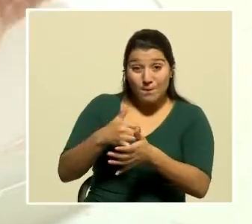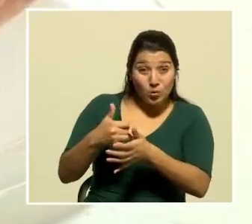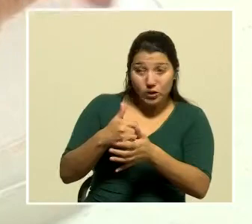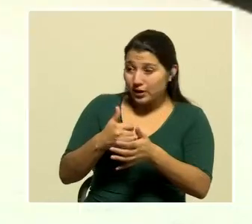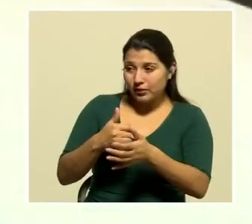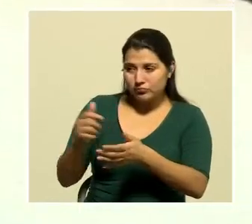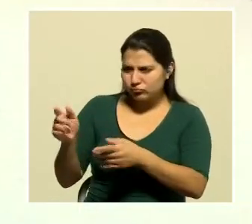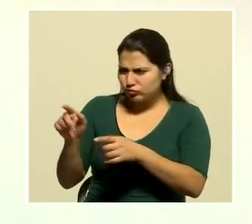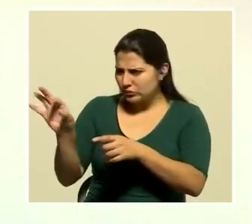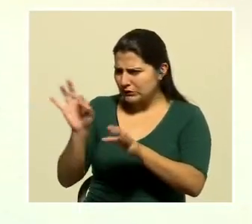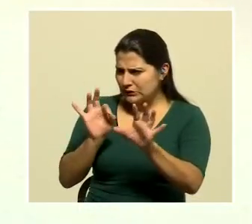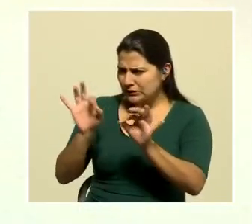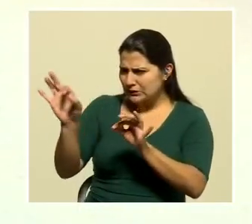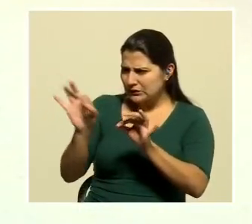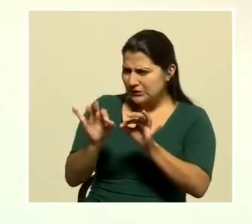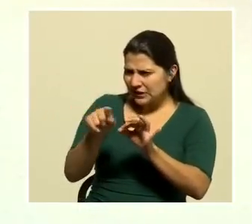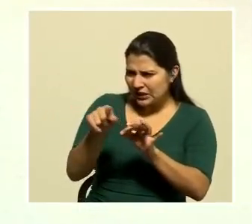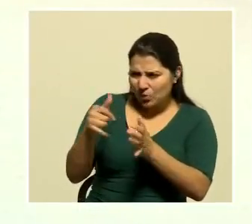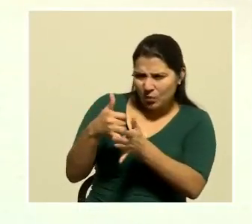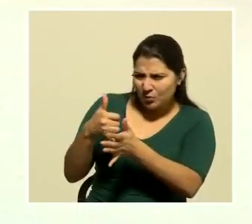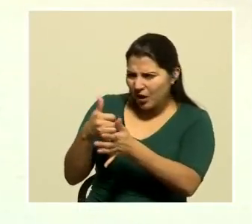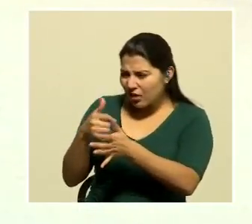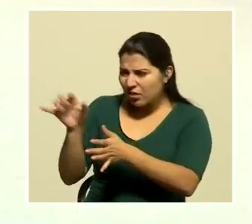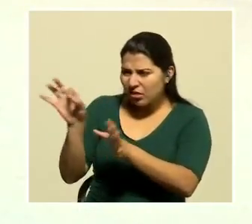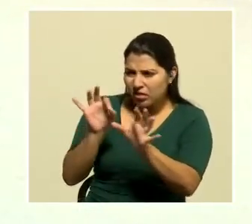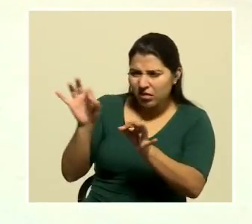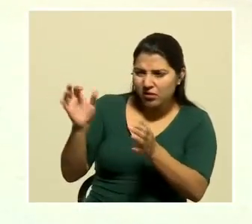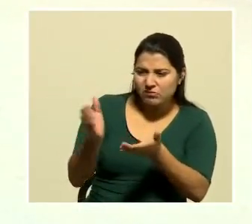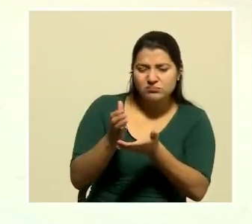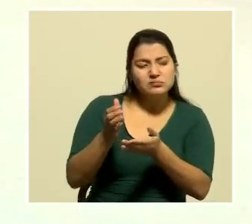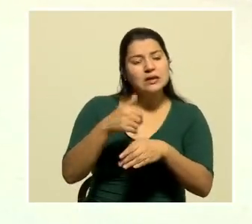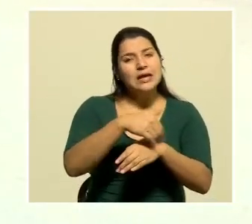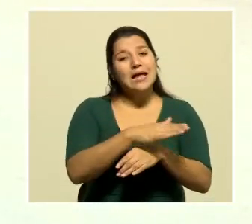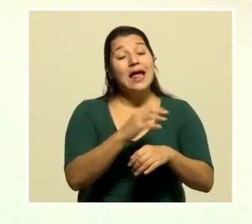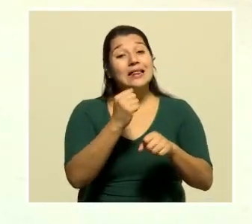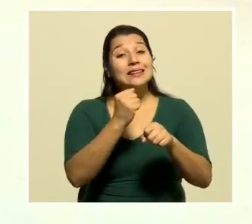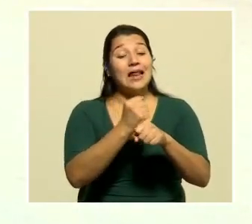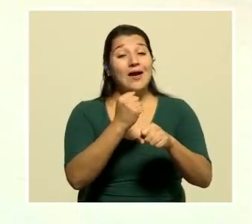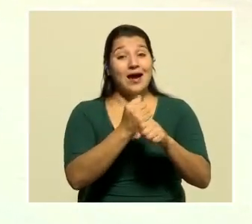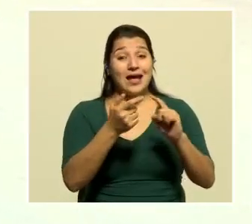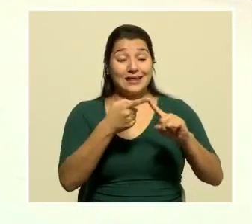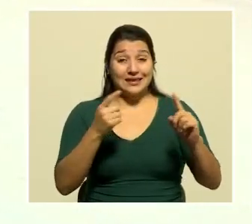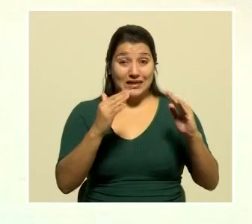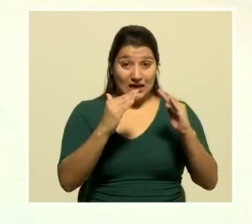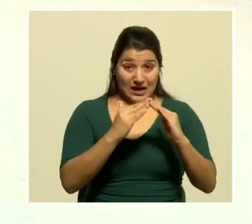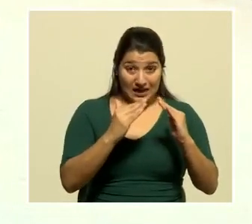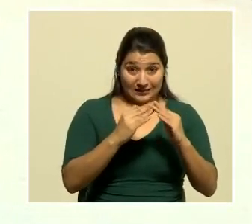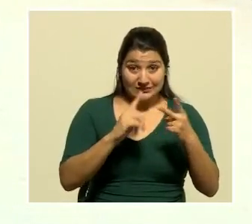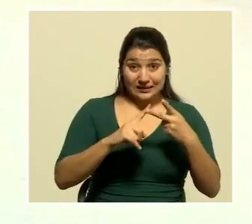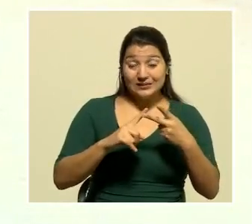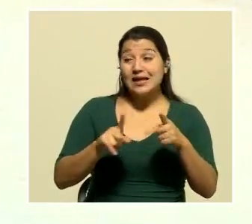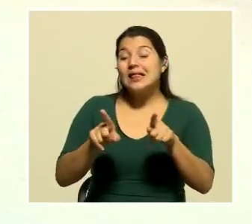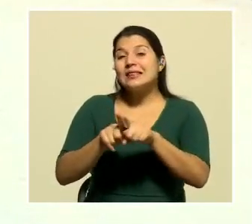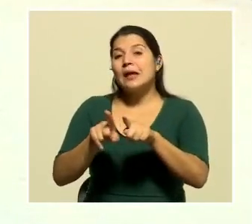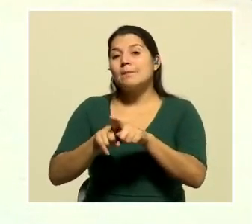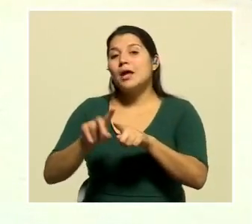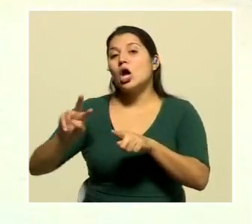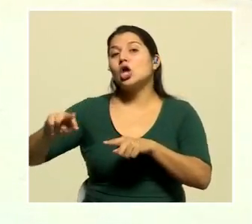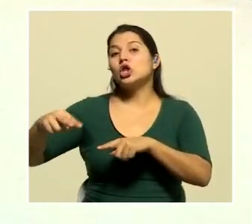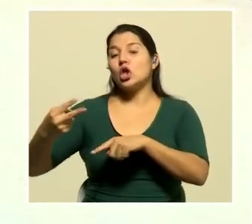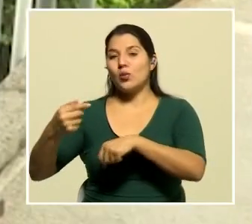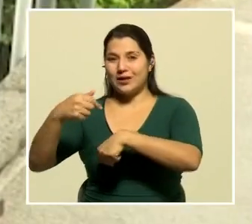teletrabajo a quienes puedan hacerlo, dividir su trabajo en 2 turnos para reducir la carga en las instalaciones y separar los equipos